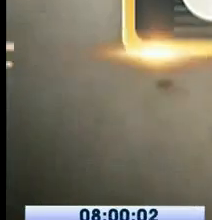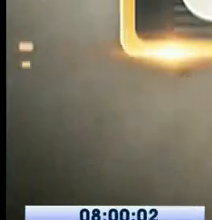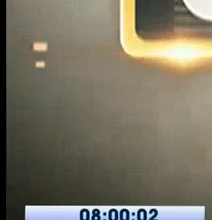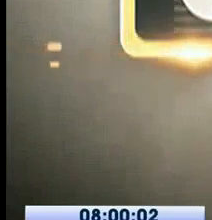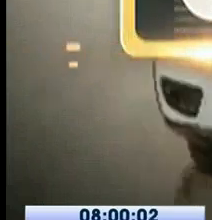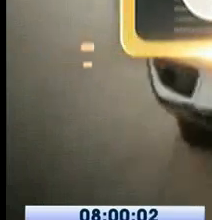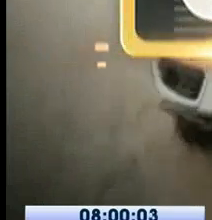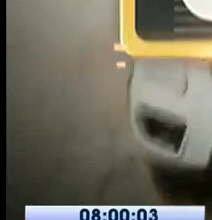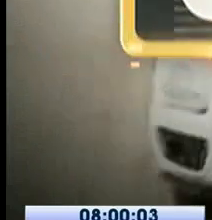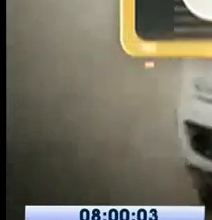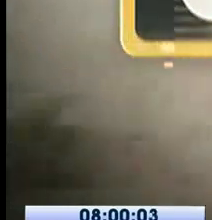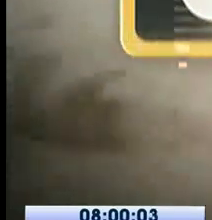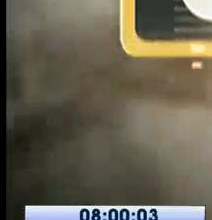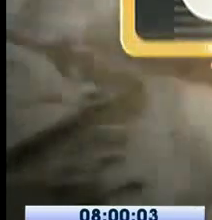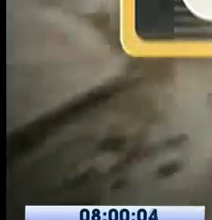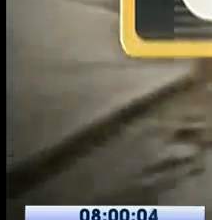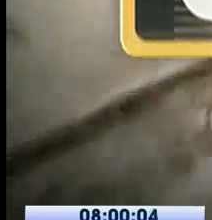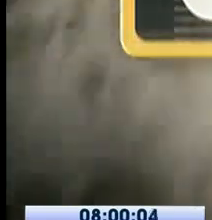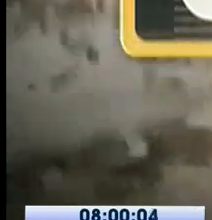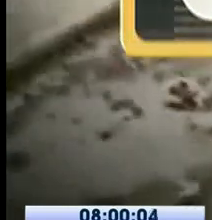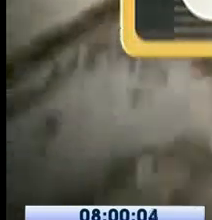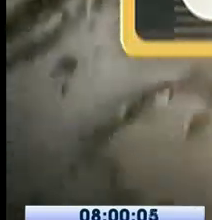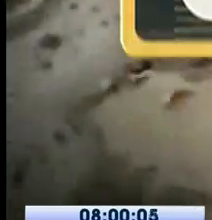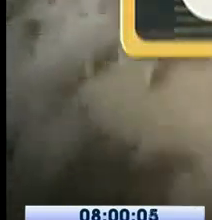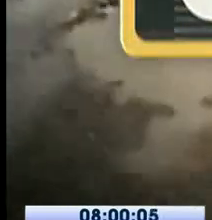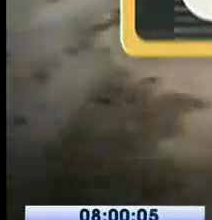Recorre caminos.